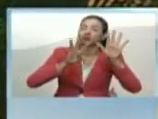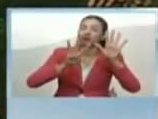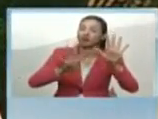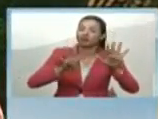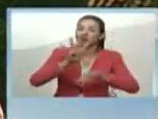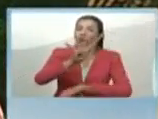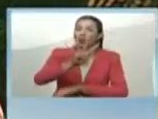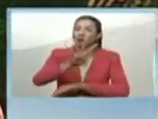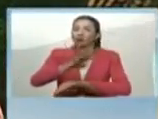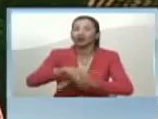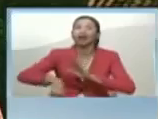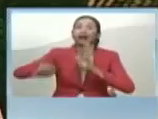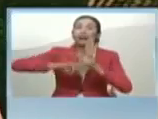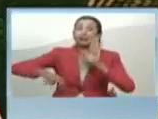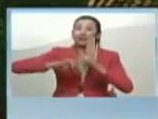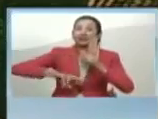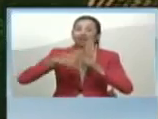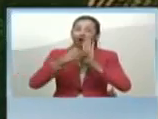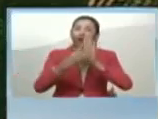2.894 retweets en 1 minuto.